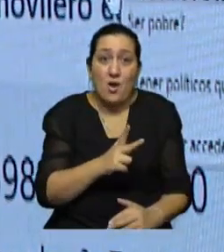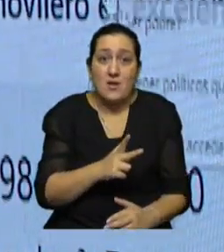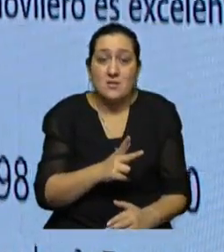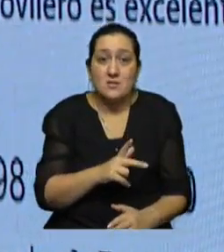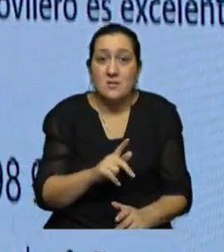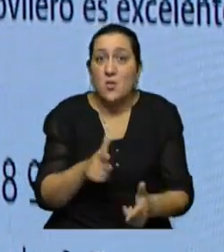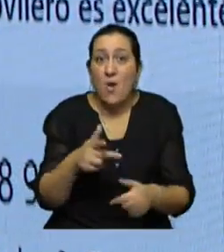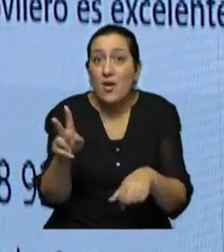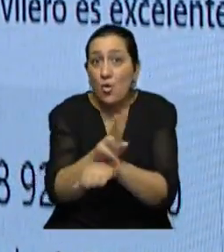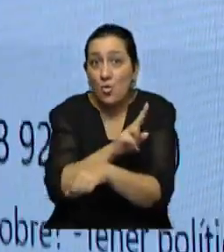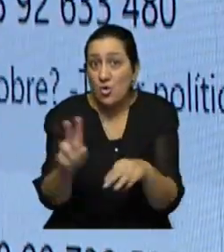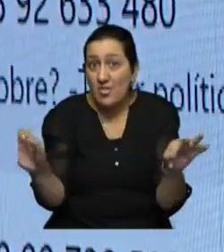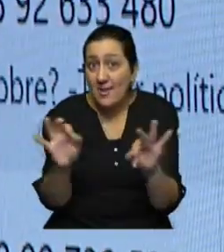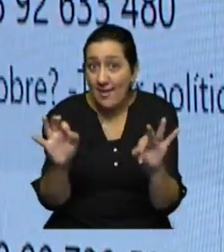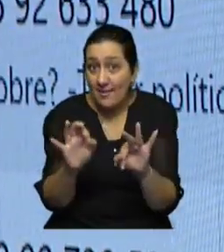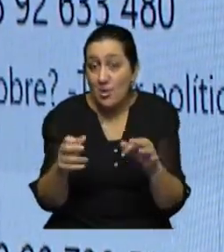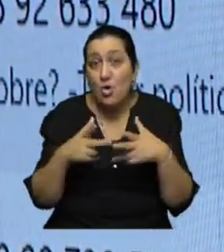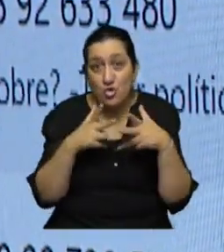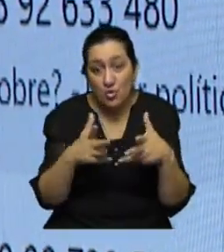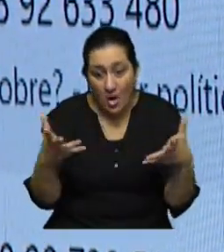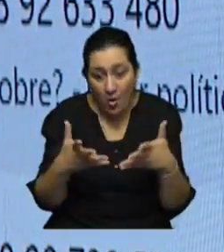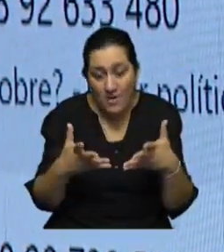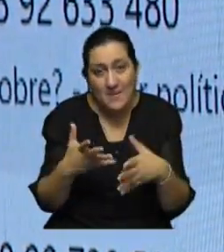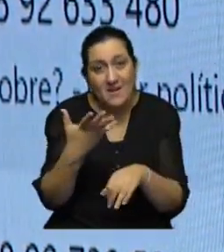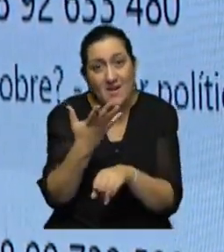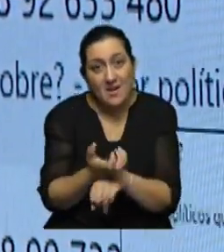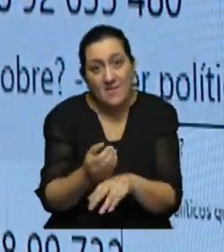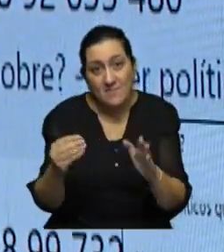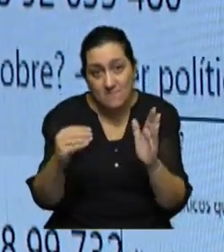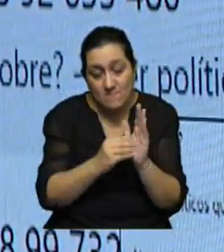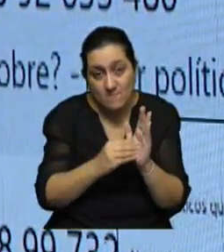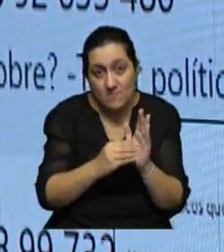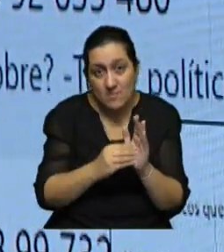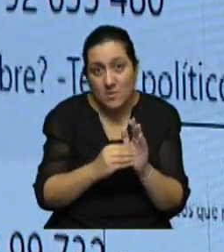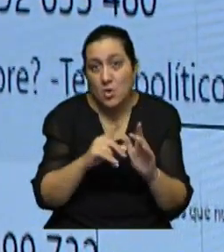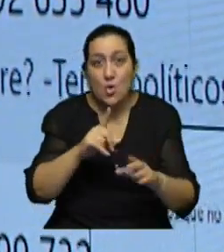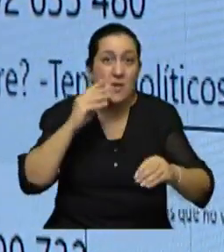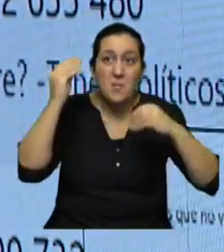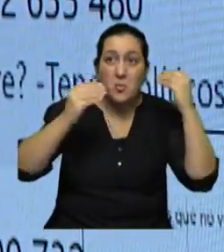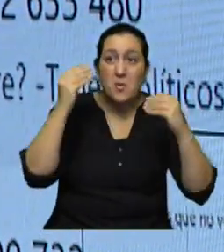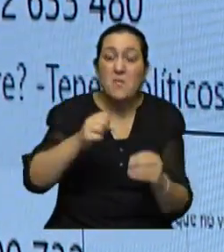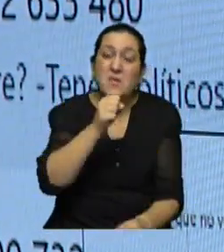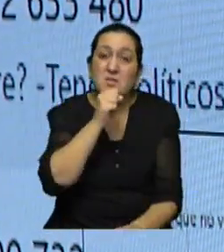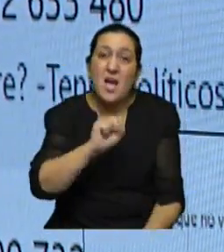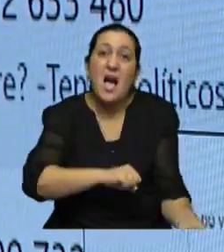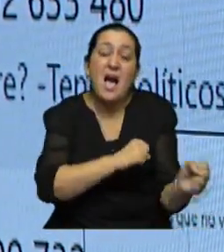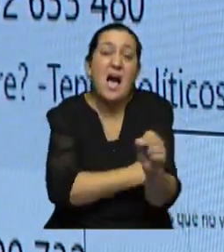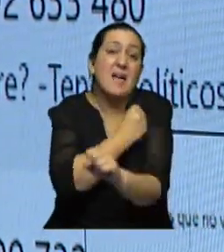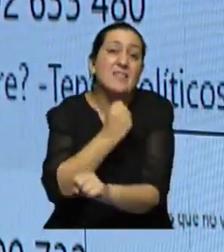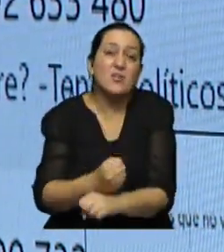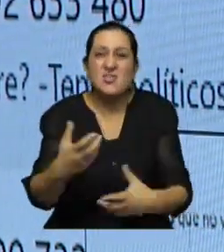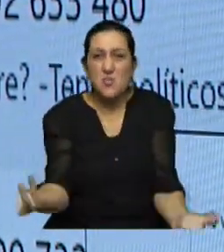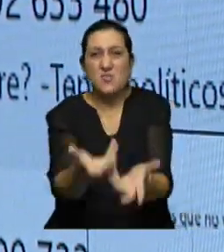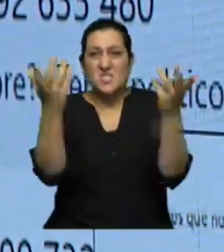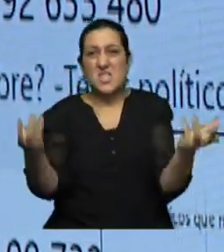sin control. Y lo digo ahora porque, para que graben y quede el archivo. No nos van a preocupar los viejitos hasta que no haya otro incendio en una casa de